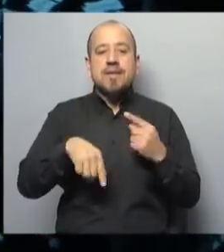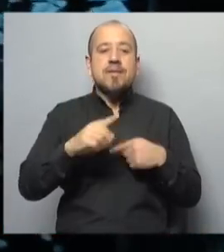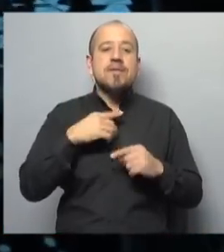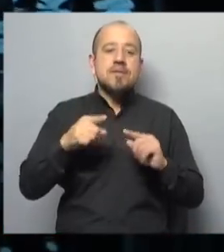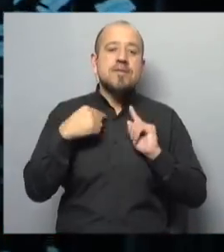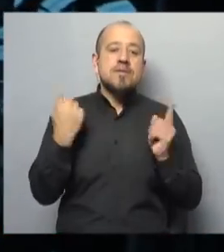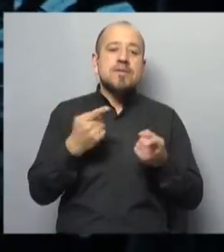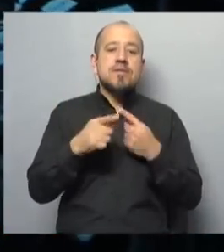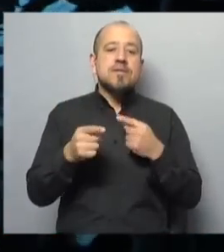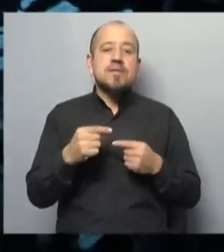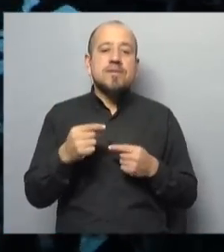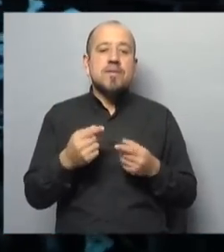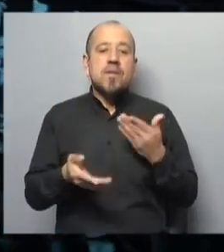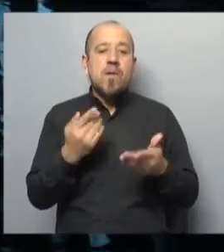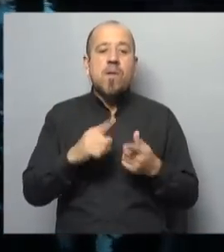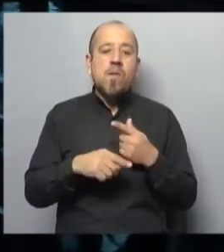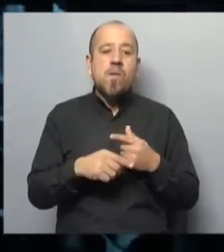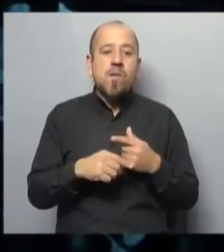una copia